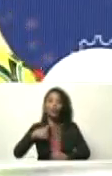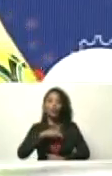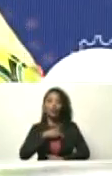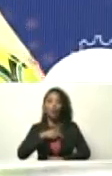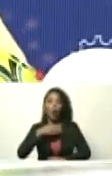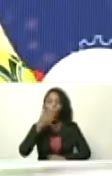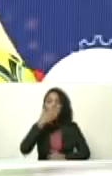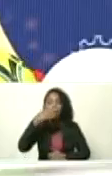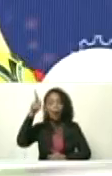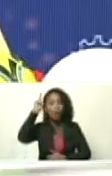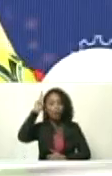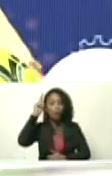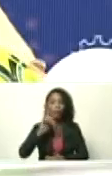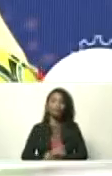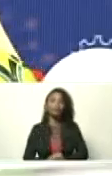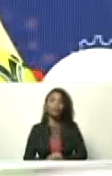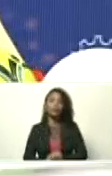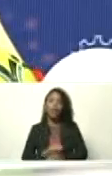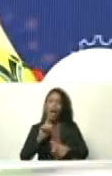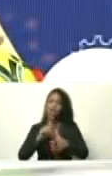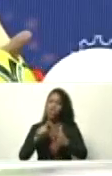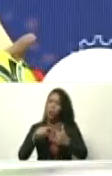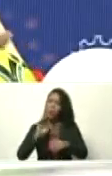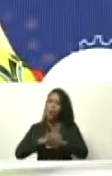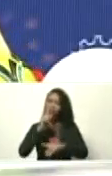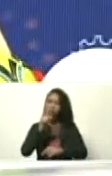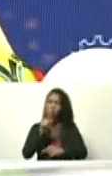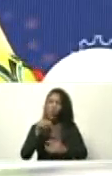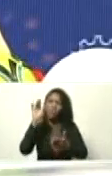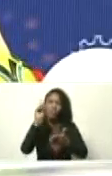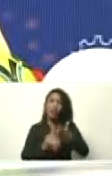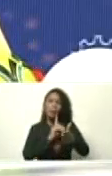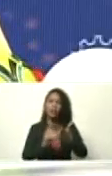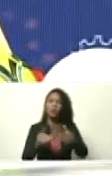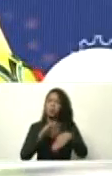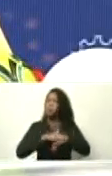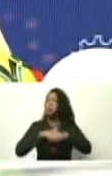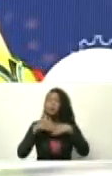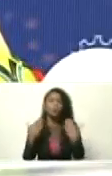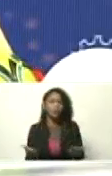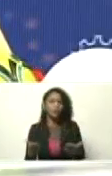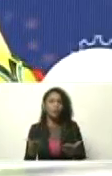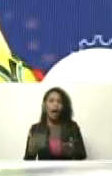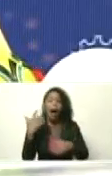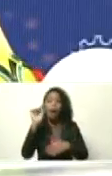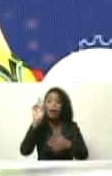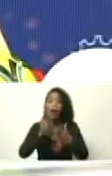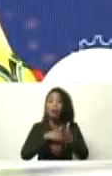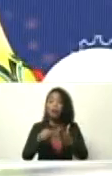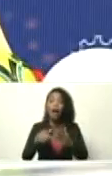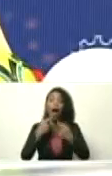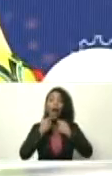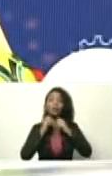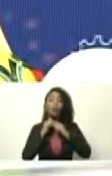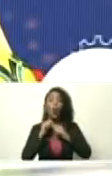indios, indias. Entonces, ¿por qué vas a ser discriminatorio? Hay que acabar. Aristóbulo luchó